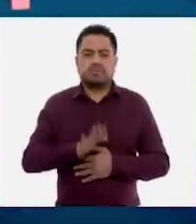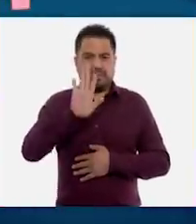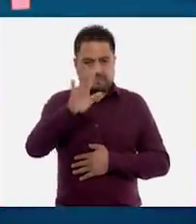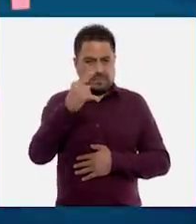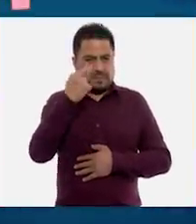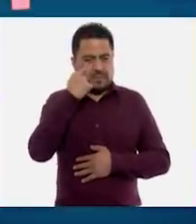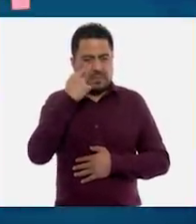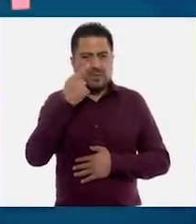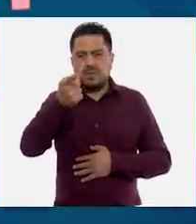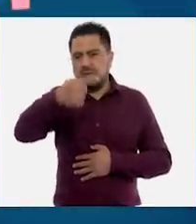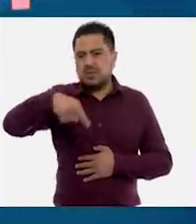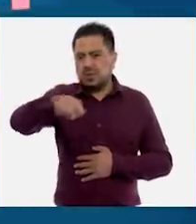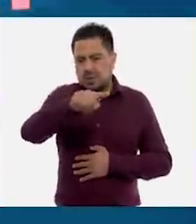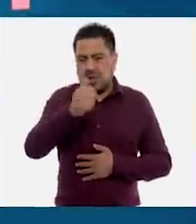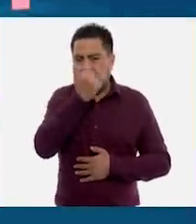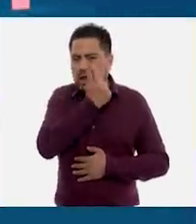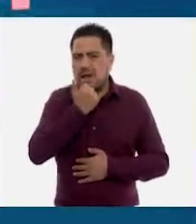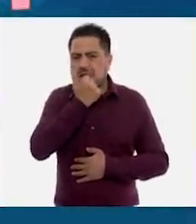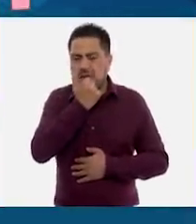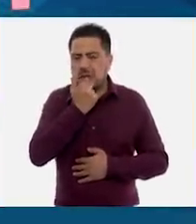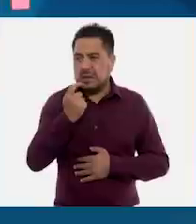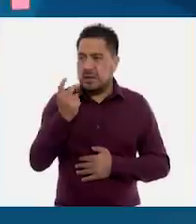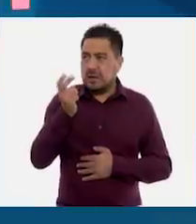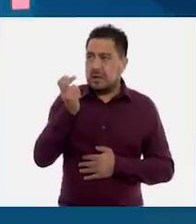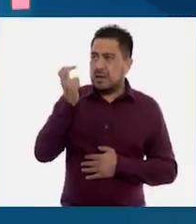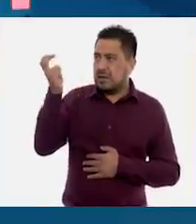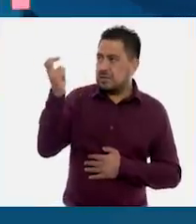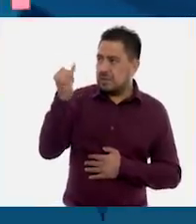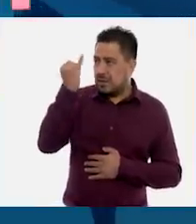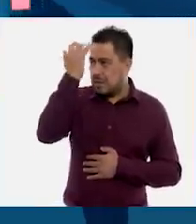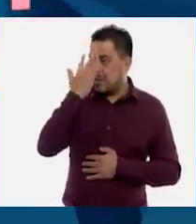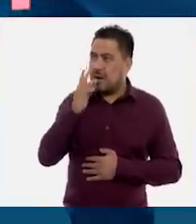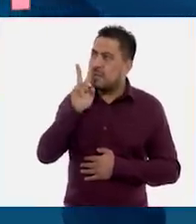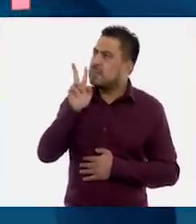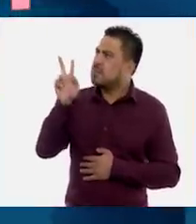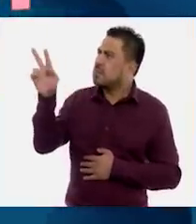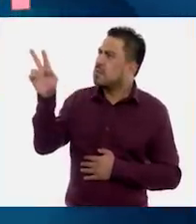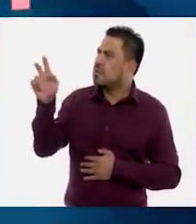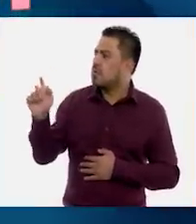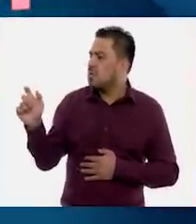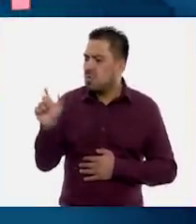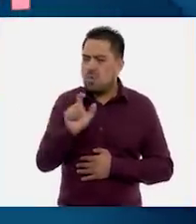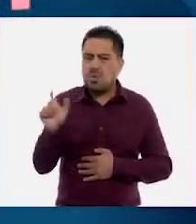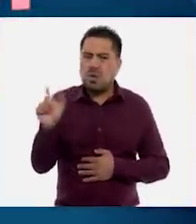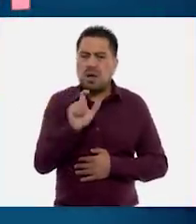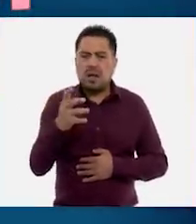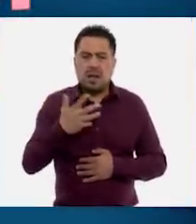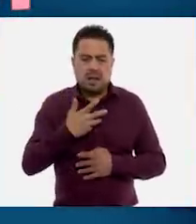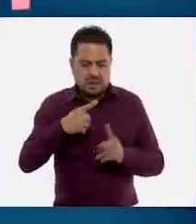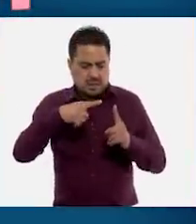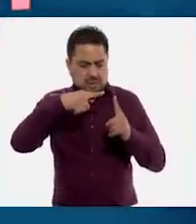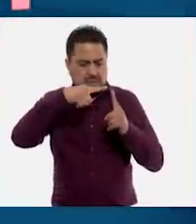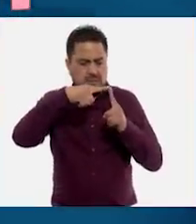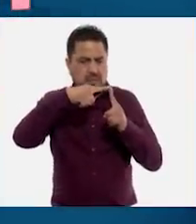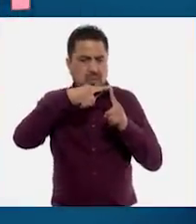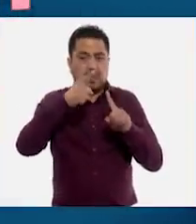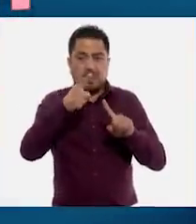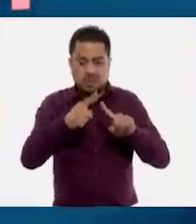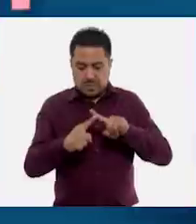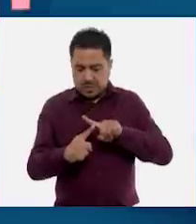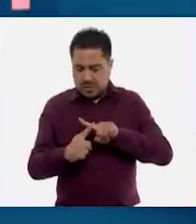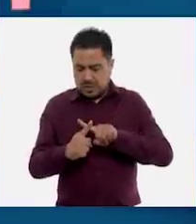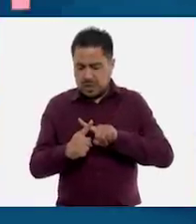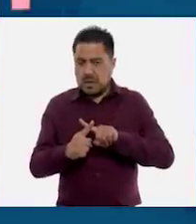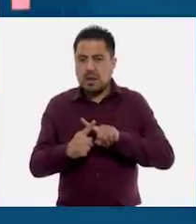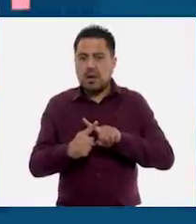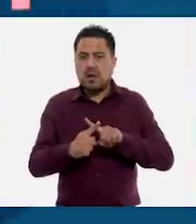Vean ustedes, alumnas y alumnos, esa imagen. Cuando tenemos una división,